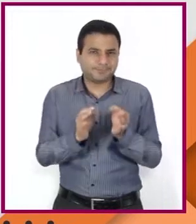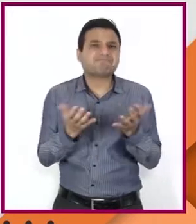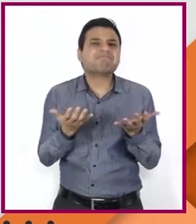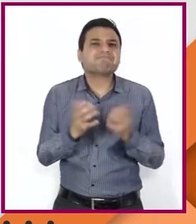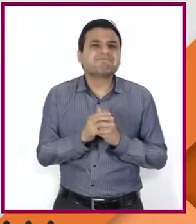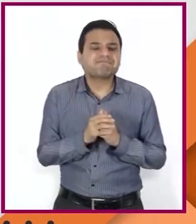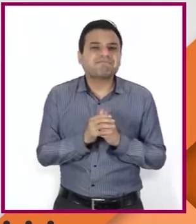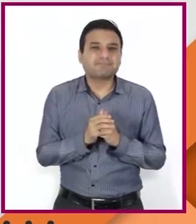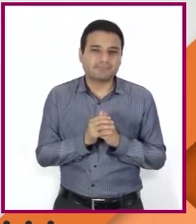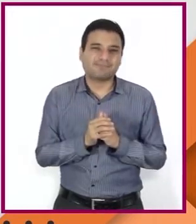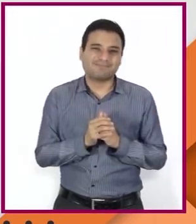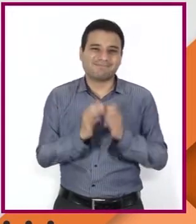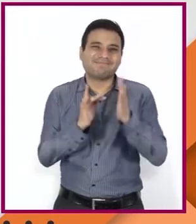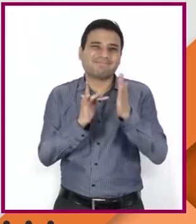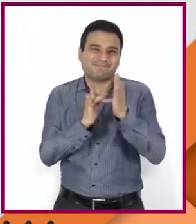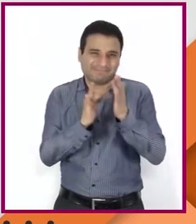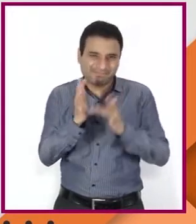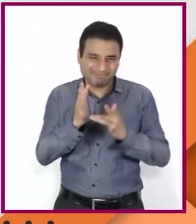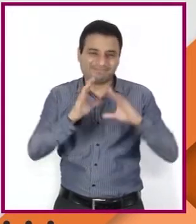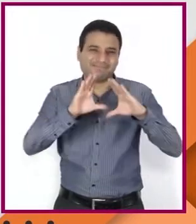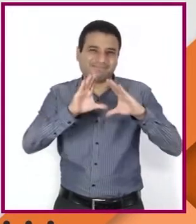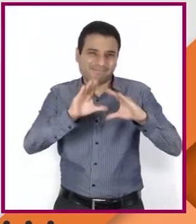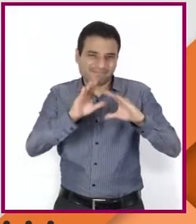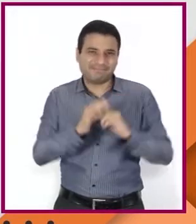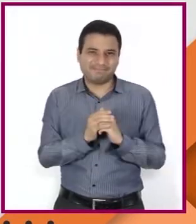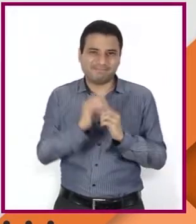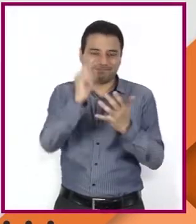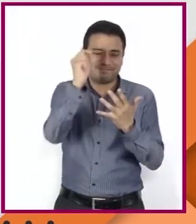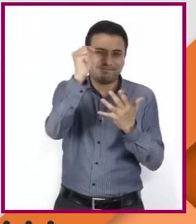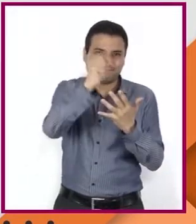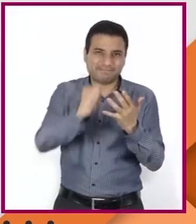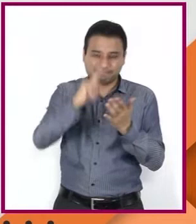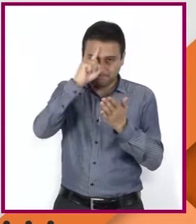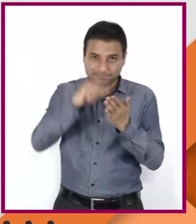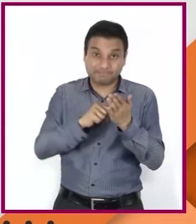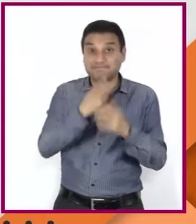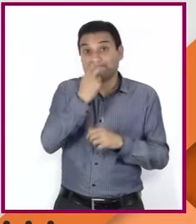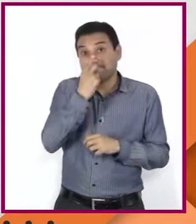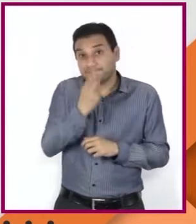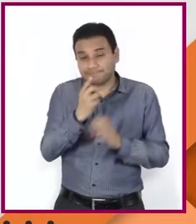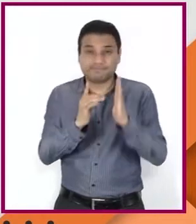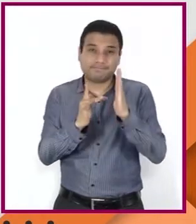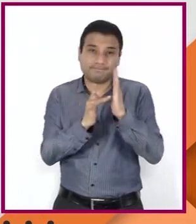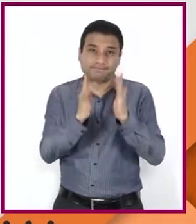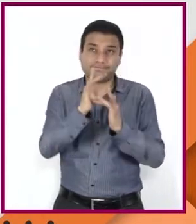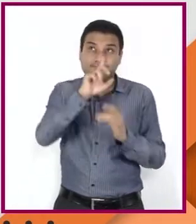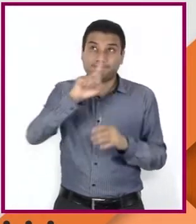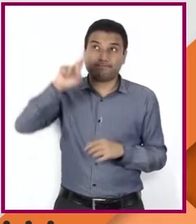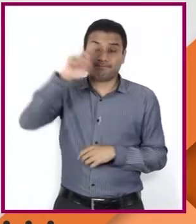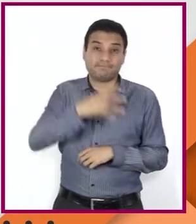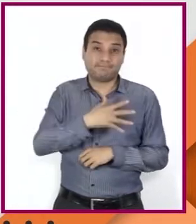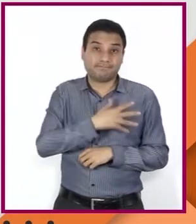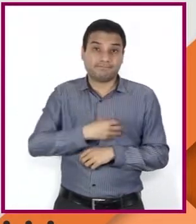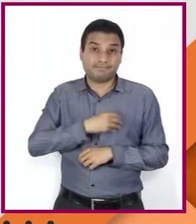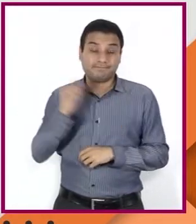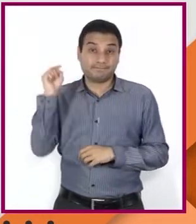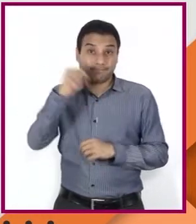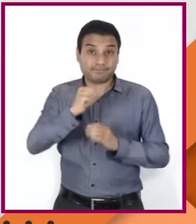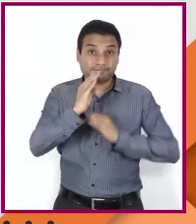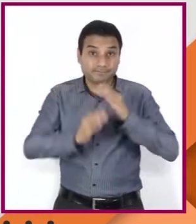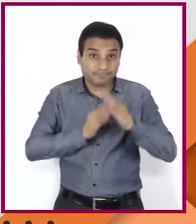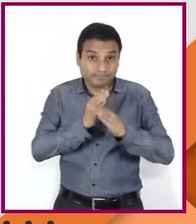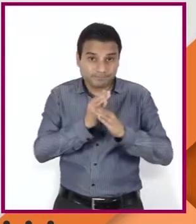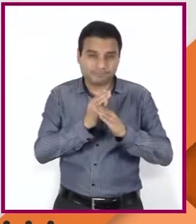y mensajes de Jesucristo, quien se creía que era Hijo de Dios y que había venido a la tierra a salvar a los hombres del pecado